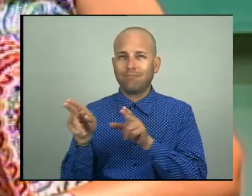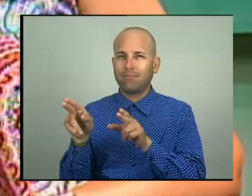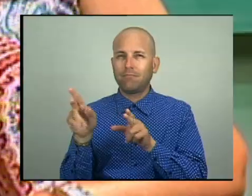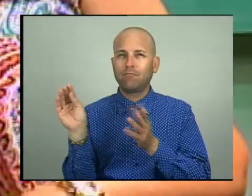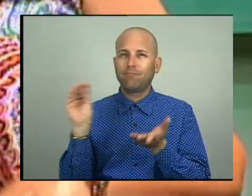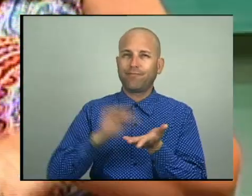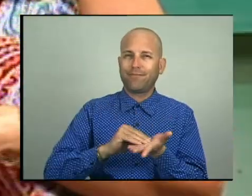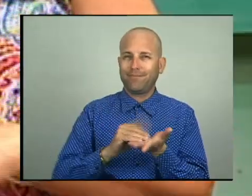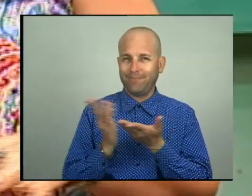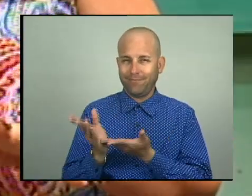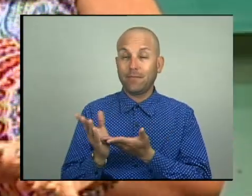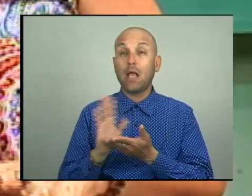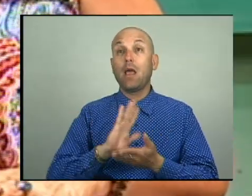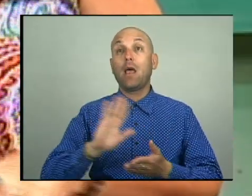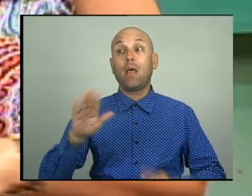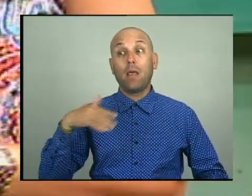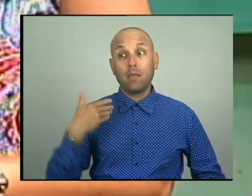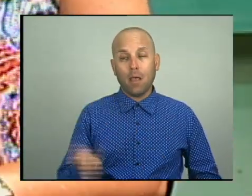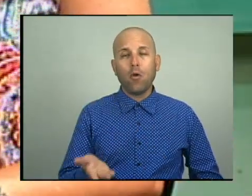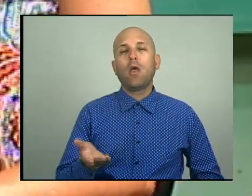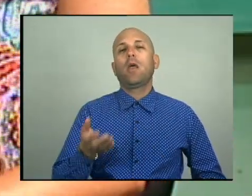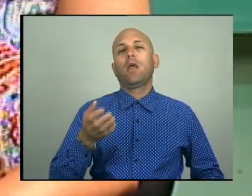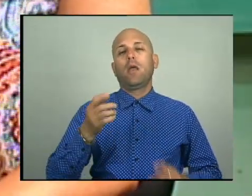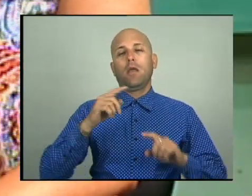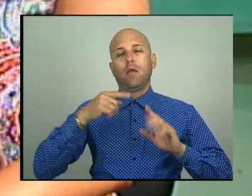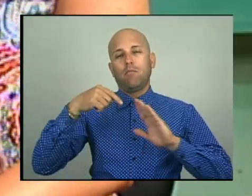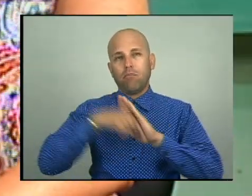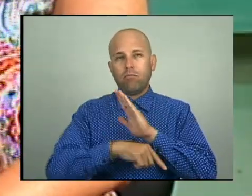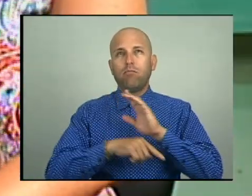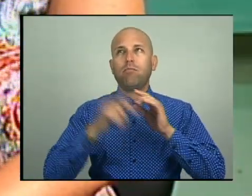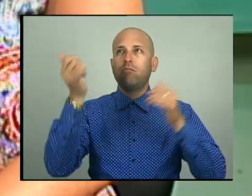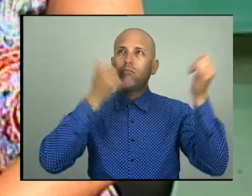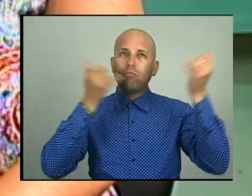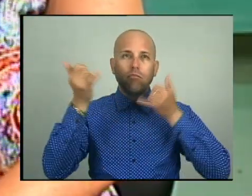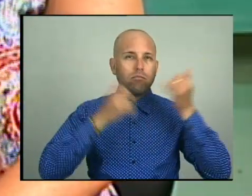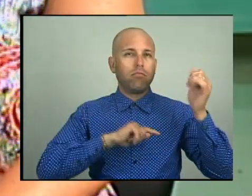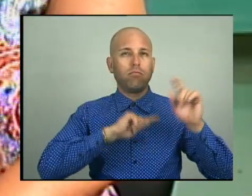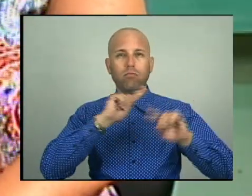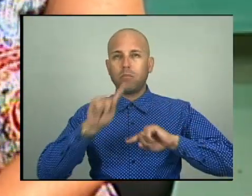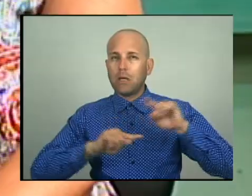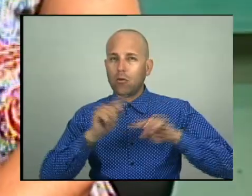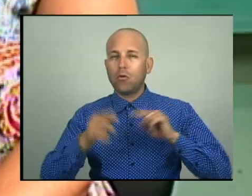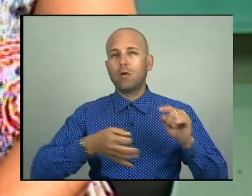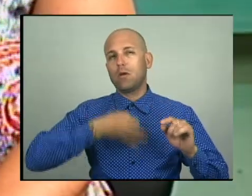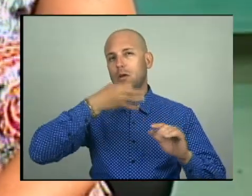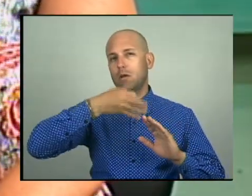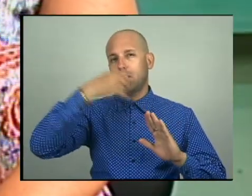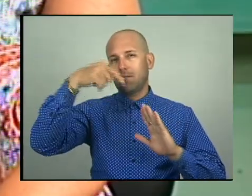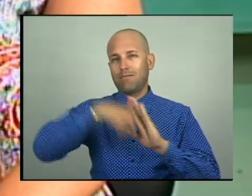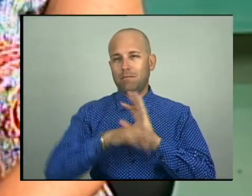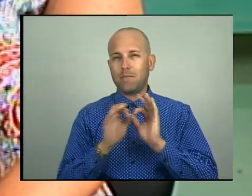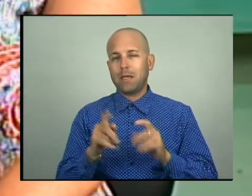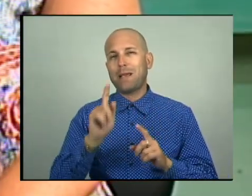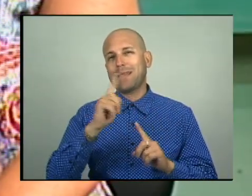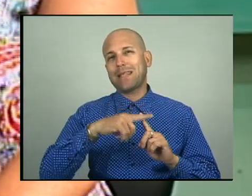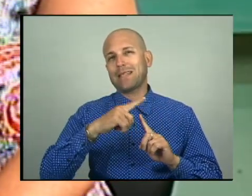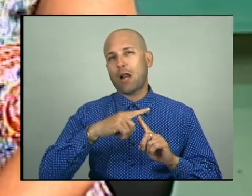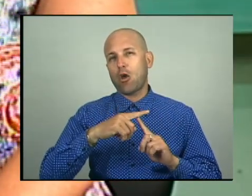programa y en los minutos que resten pues ofreceremos otros detalles acerca de la tetralogía de